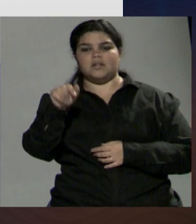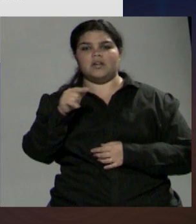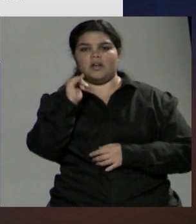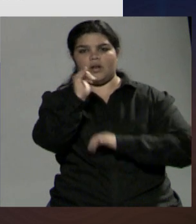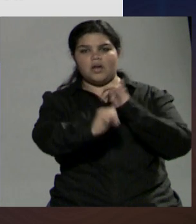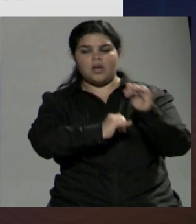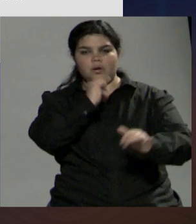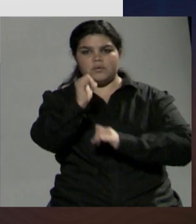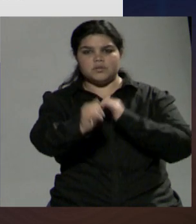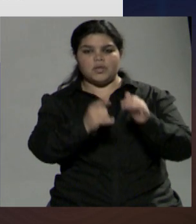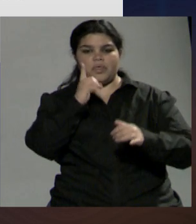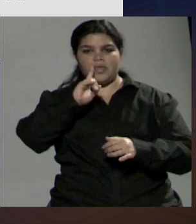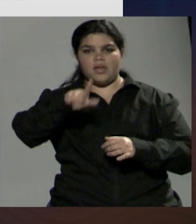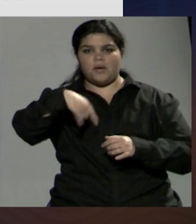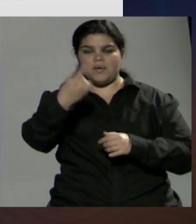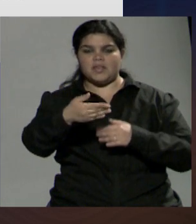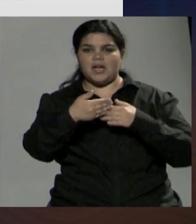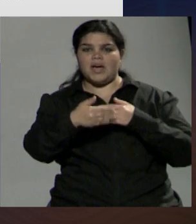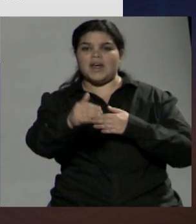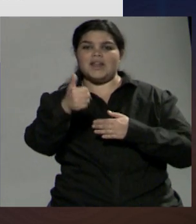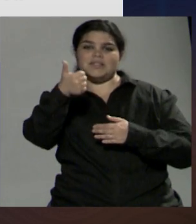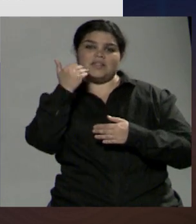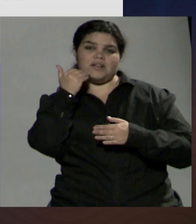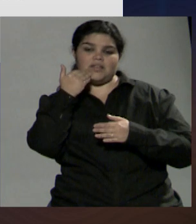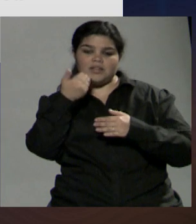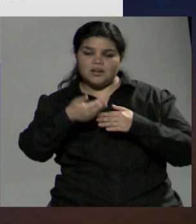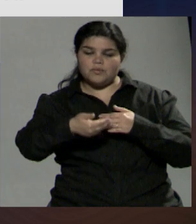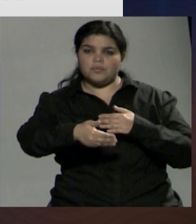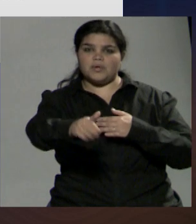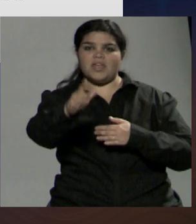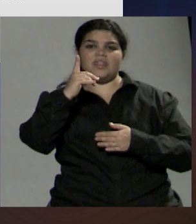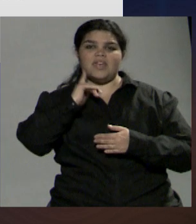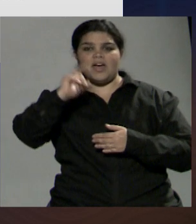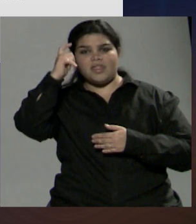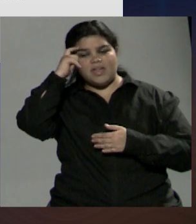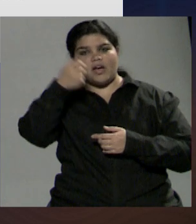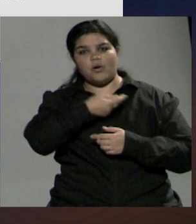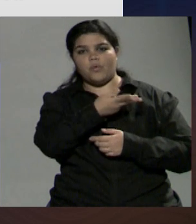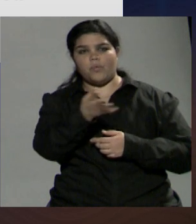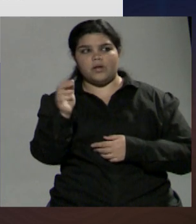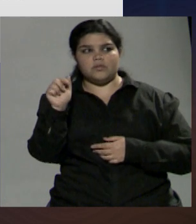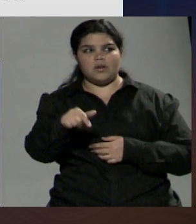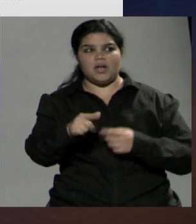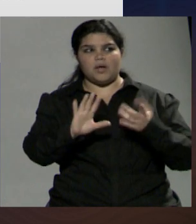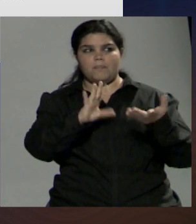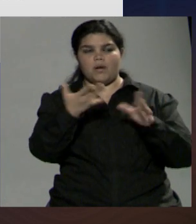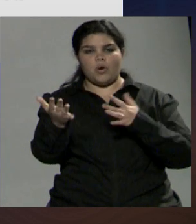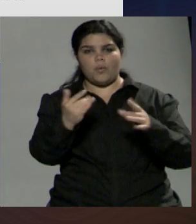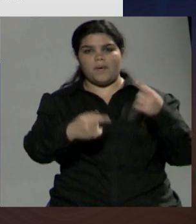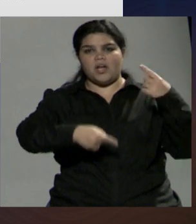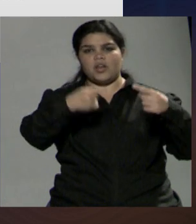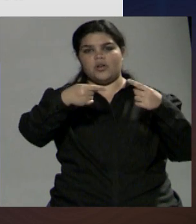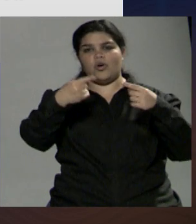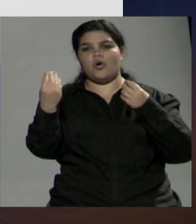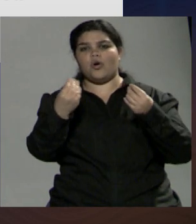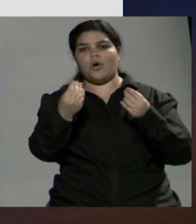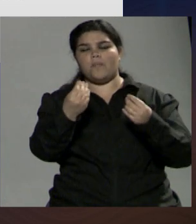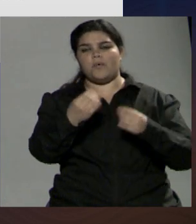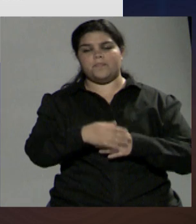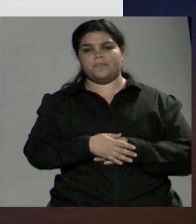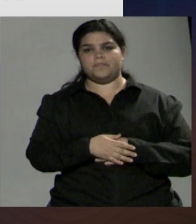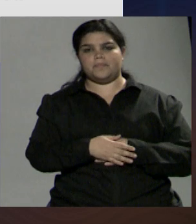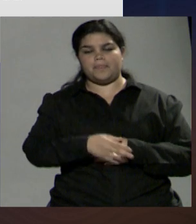a comenzar mañana a las 18 y que va a restar por 10 días. Vemos allí en pantalla entonces cómo habrían quedado los